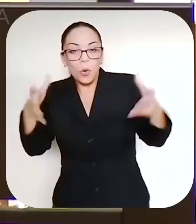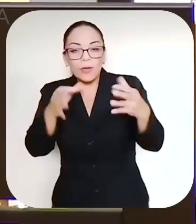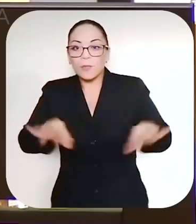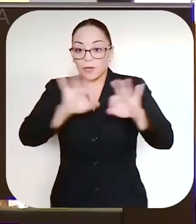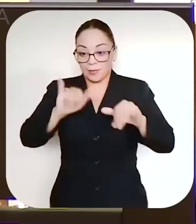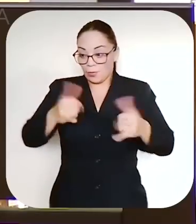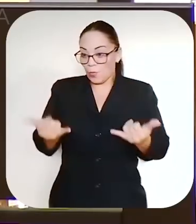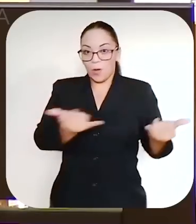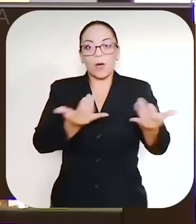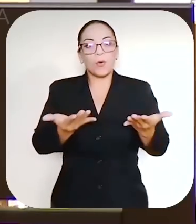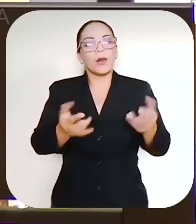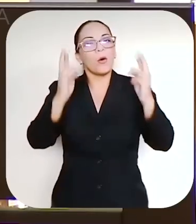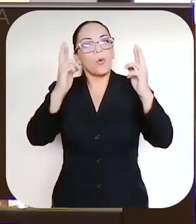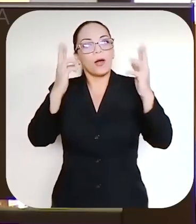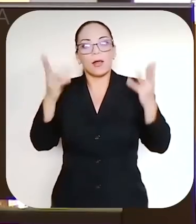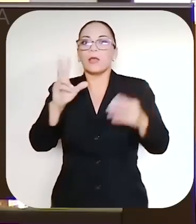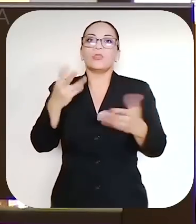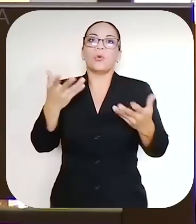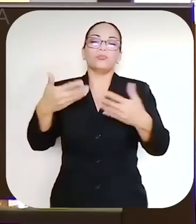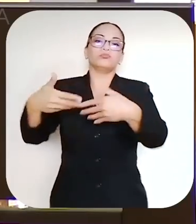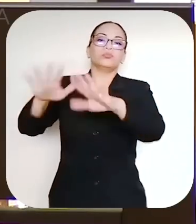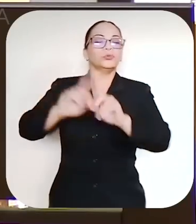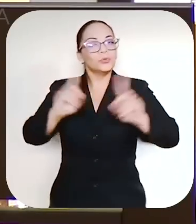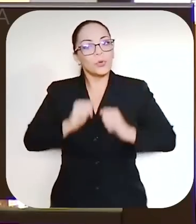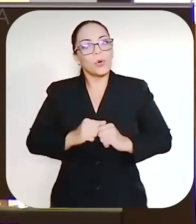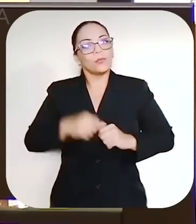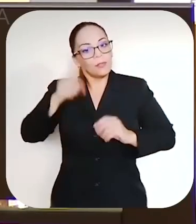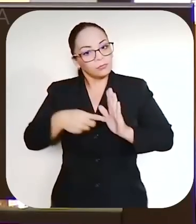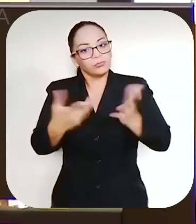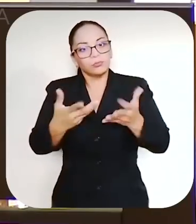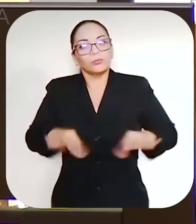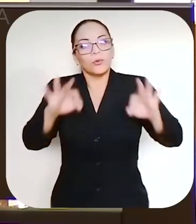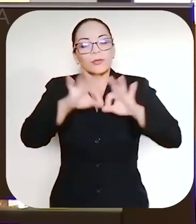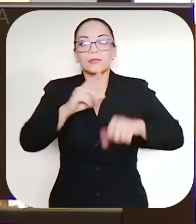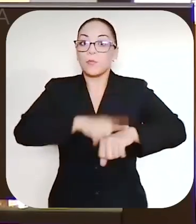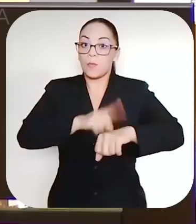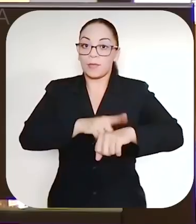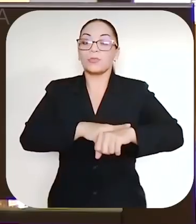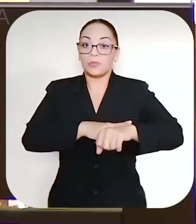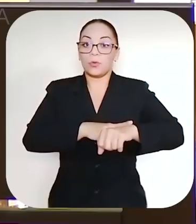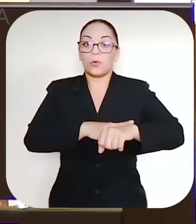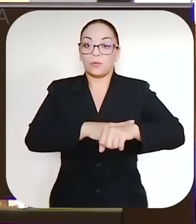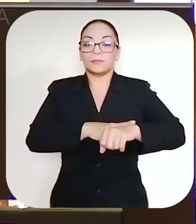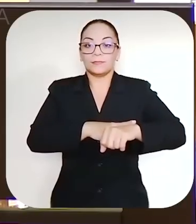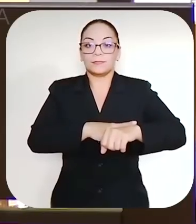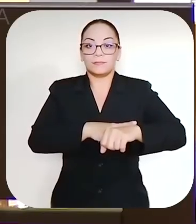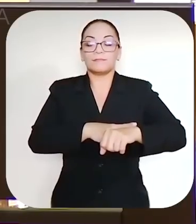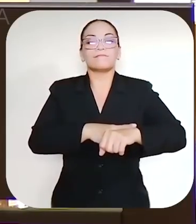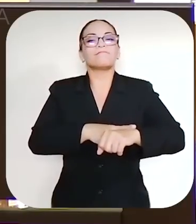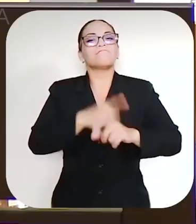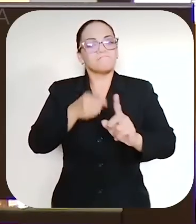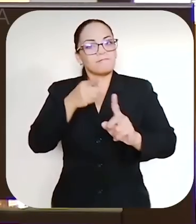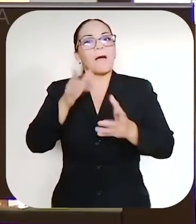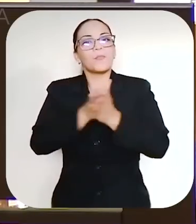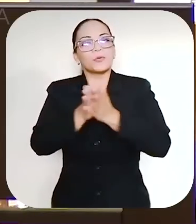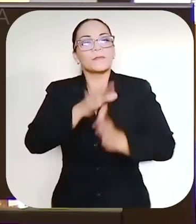reunión Así de importante no hayan sido en vano hagamos honor a la gran oportunidad histórica que se nos presenta por el